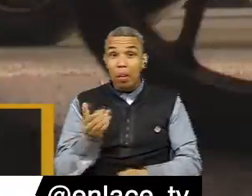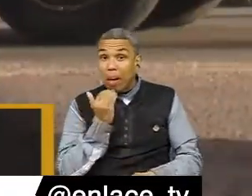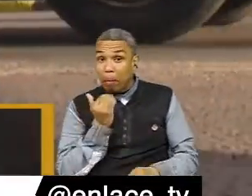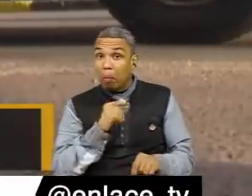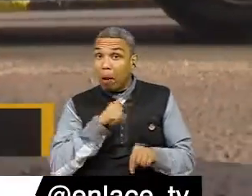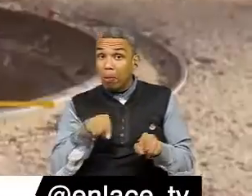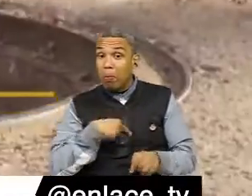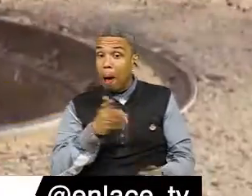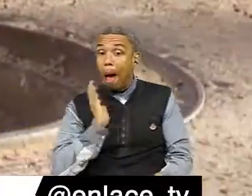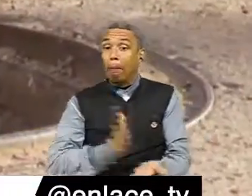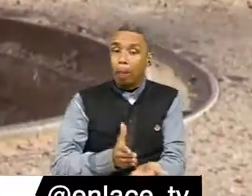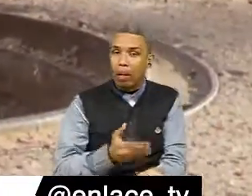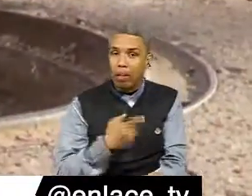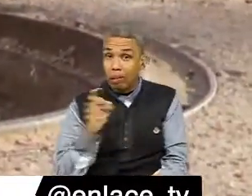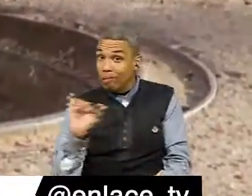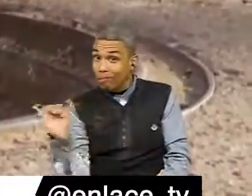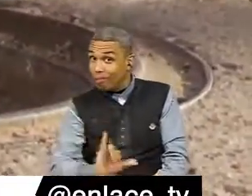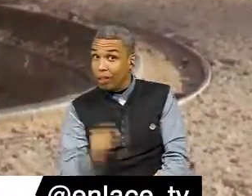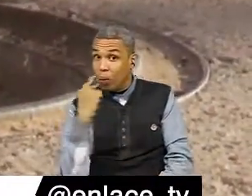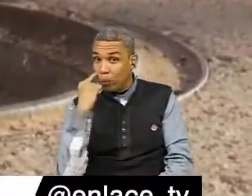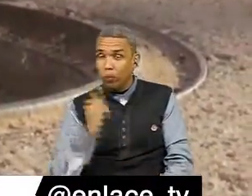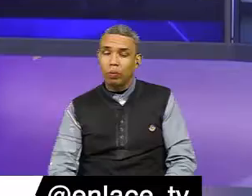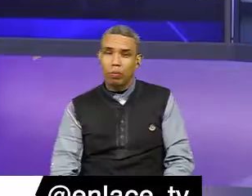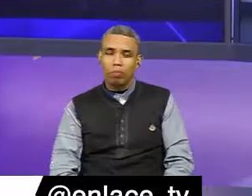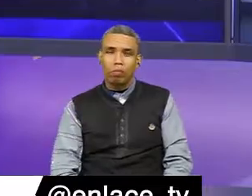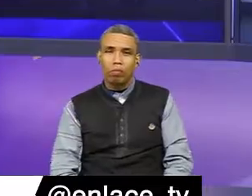cuidado correrían la misma suerte de don Salomón.